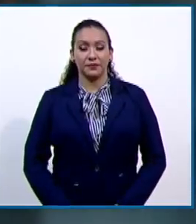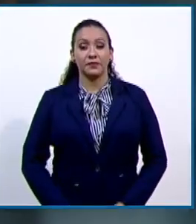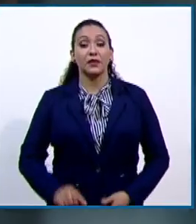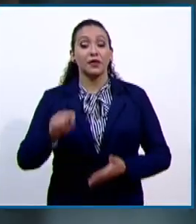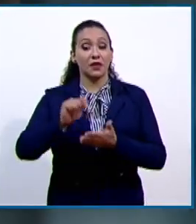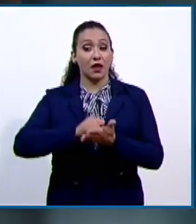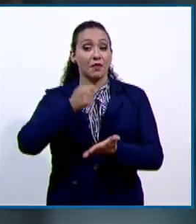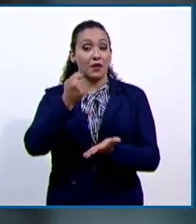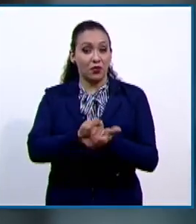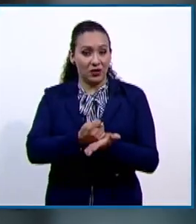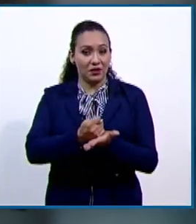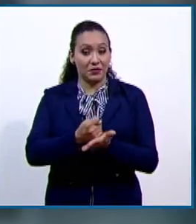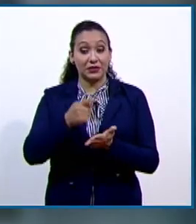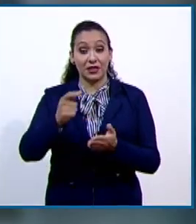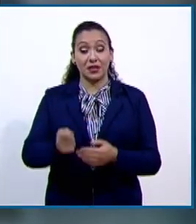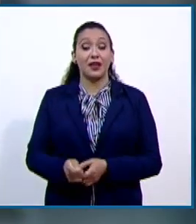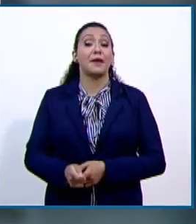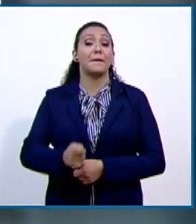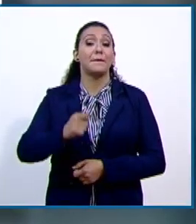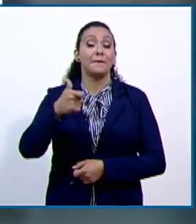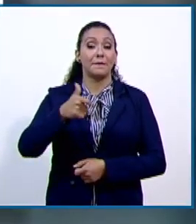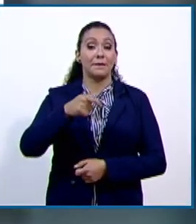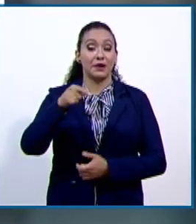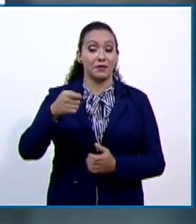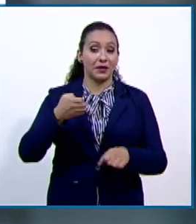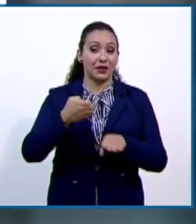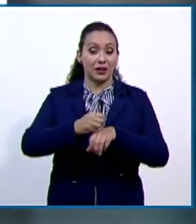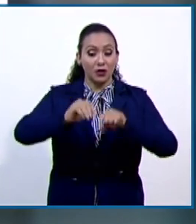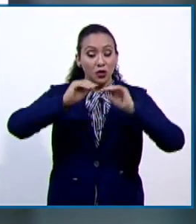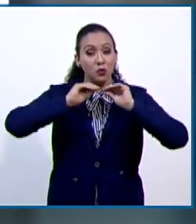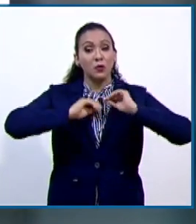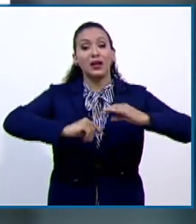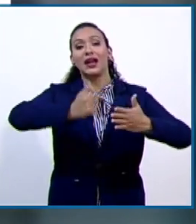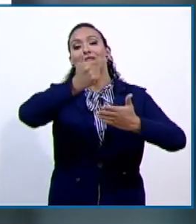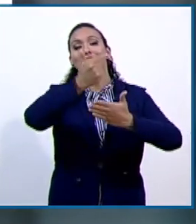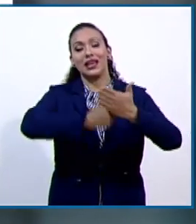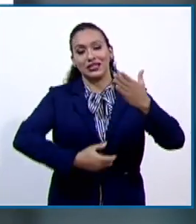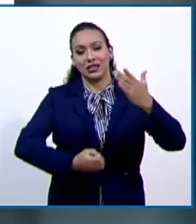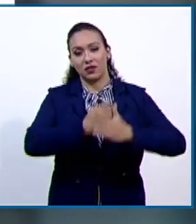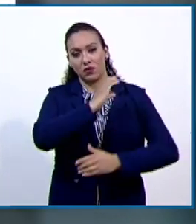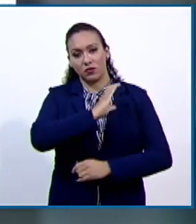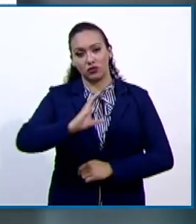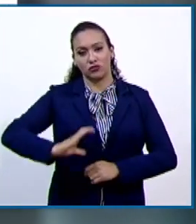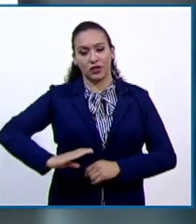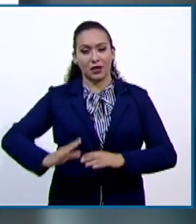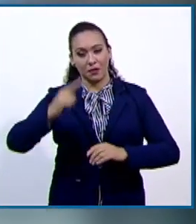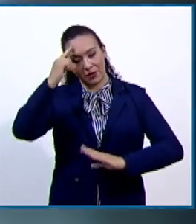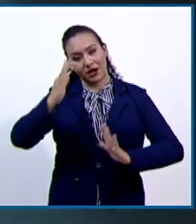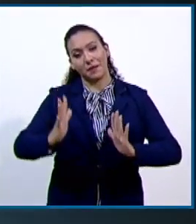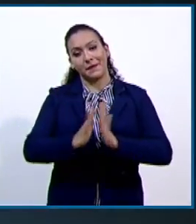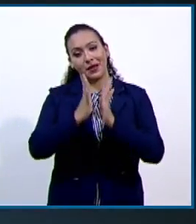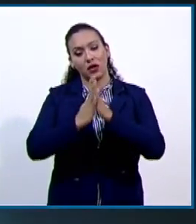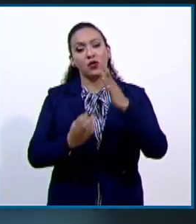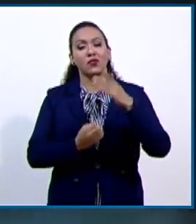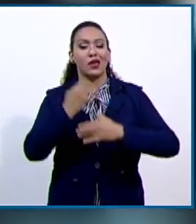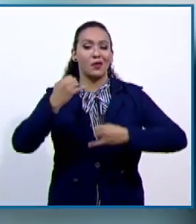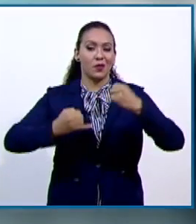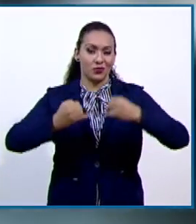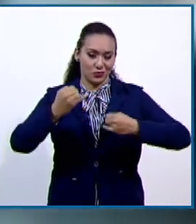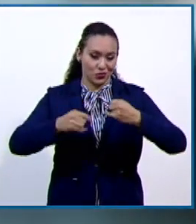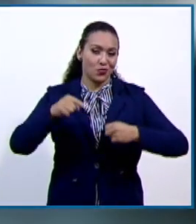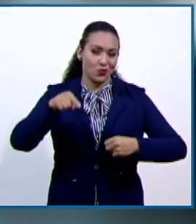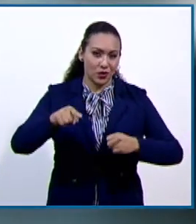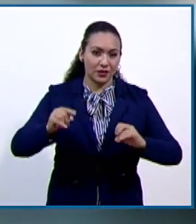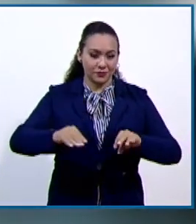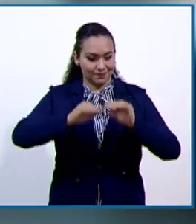Tamaulipas se convirtió en la primera entidad en publicar los listados finales de personas candidatas a participar en la elección extraordinaria del Poder